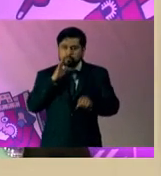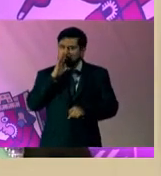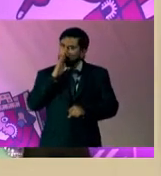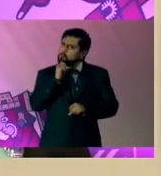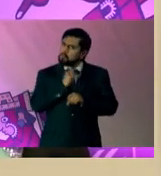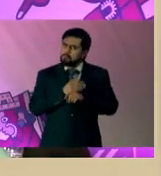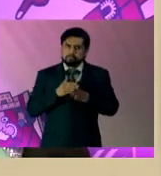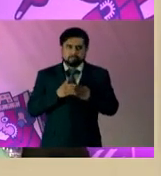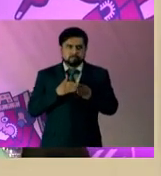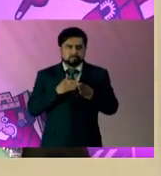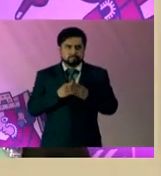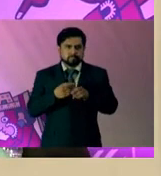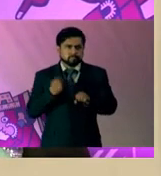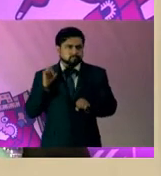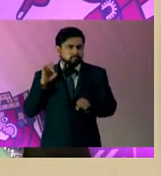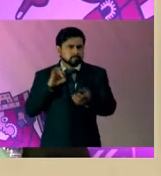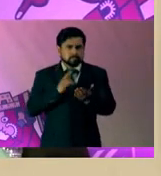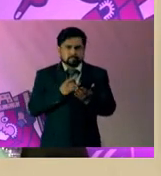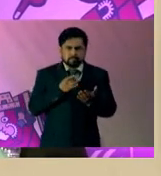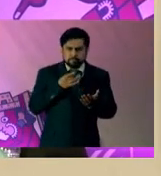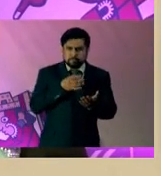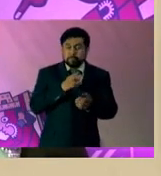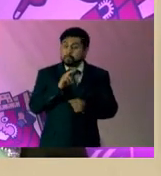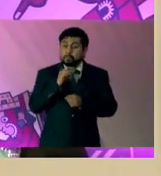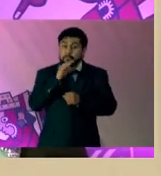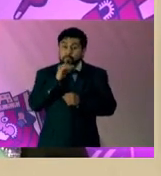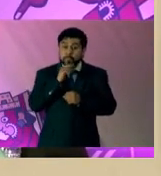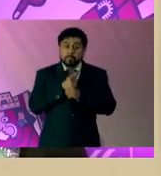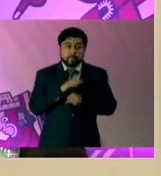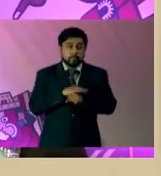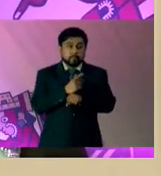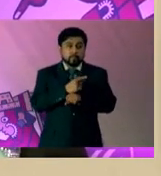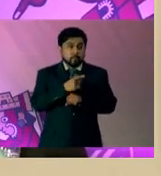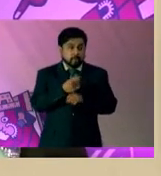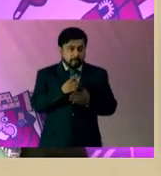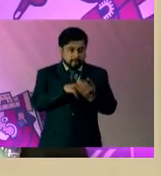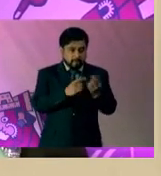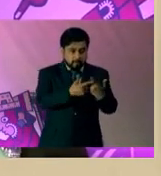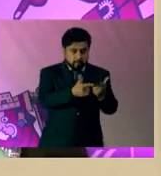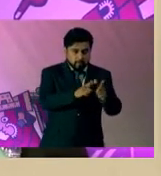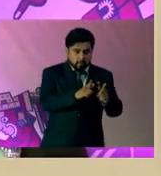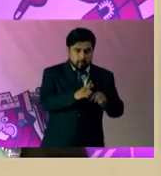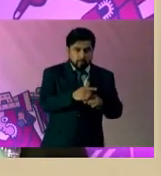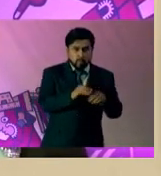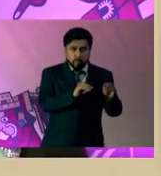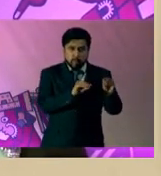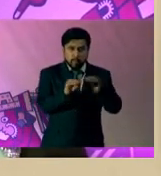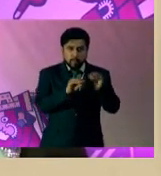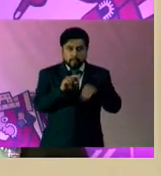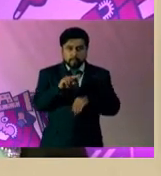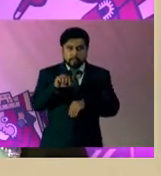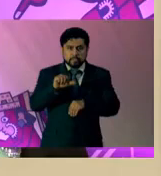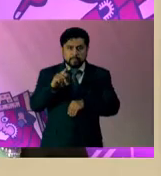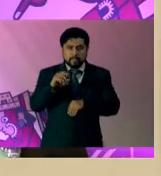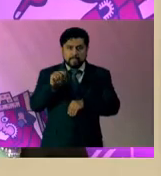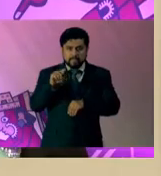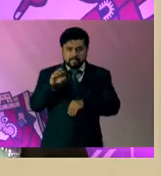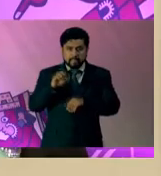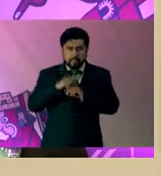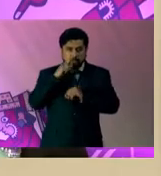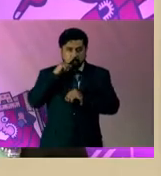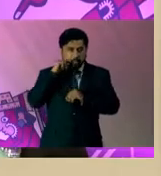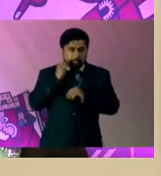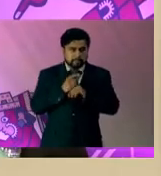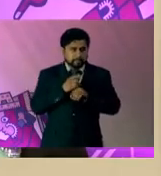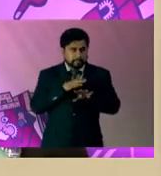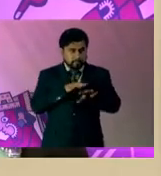tan profundo que tiene el líder y que tienen los hombres los zapatistas está los mantiene cobijados a pesar de las derrotas